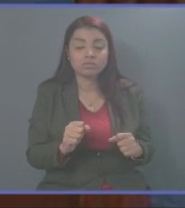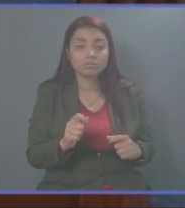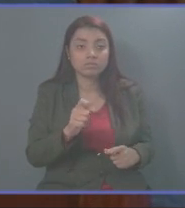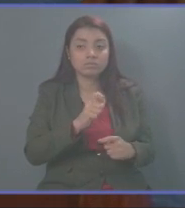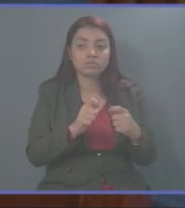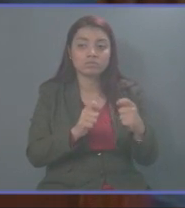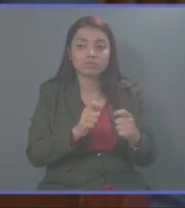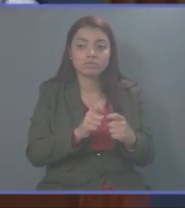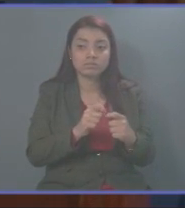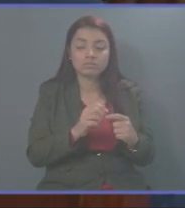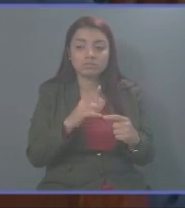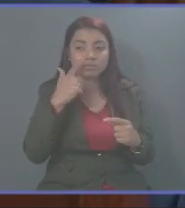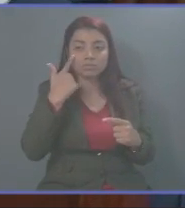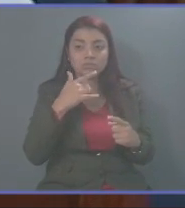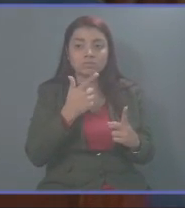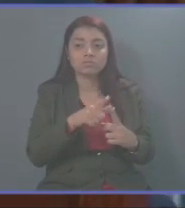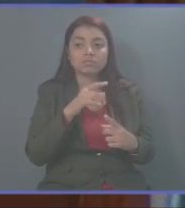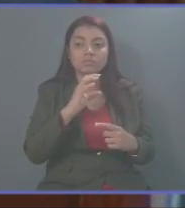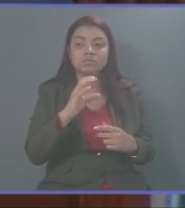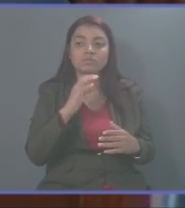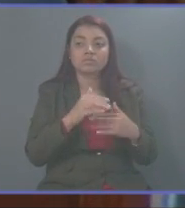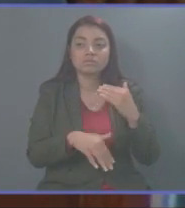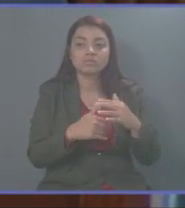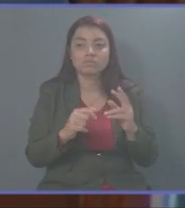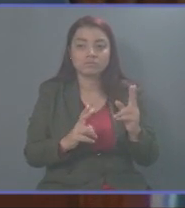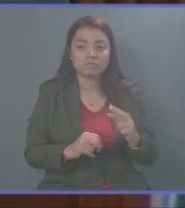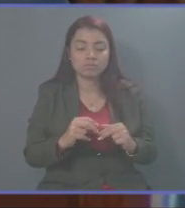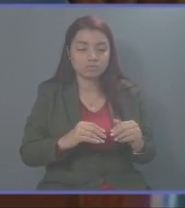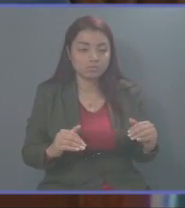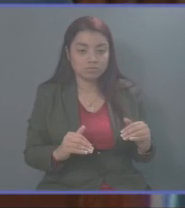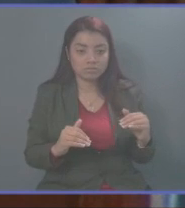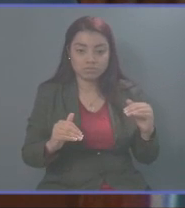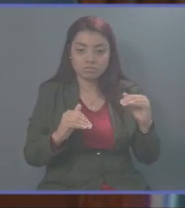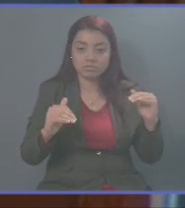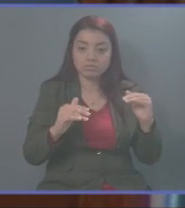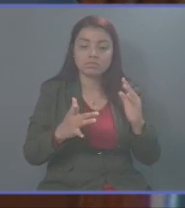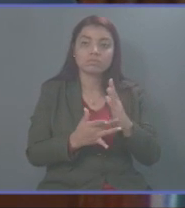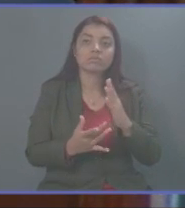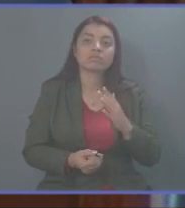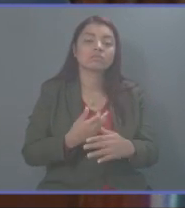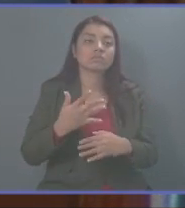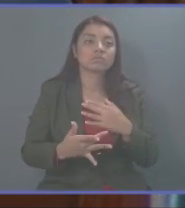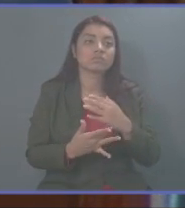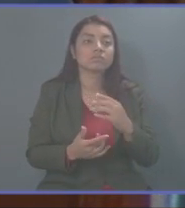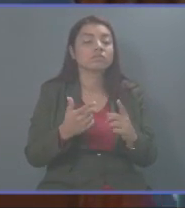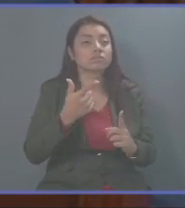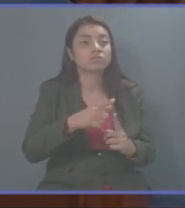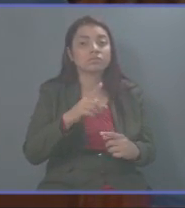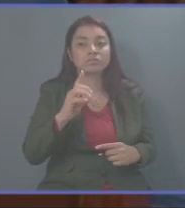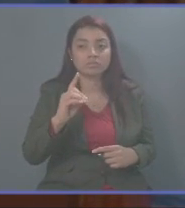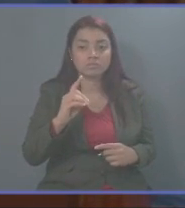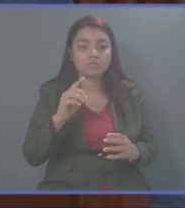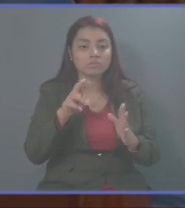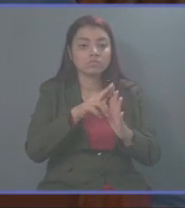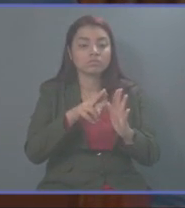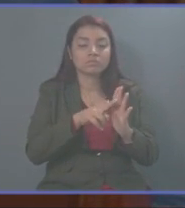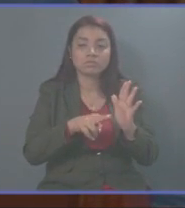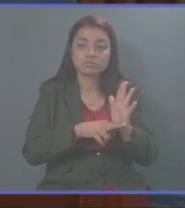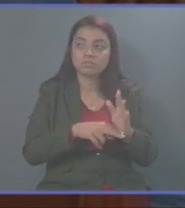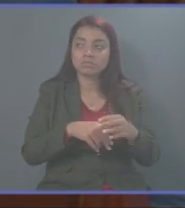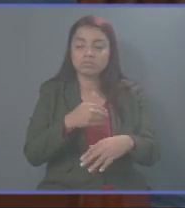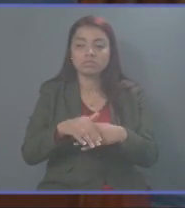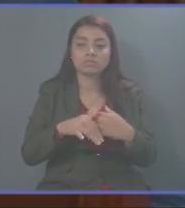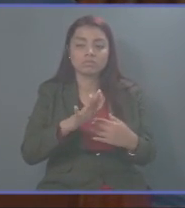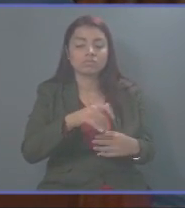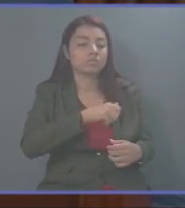y peligroso, literal C, la infraestructura y las tecnologías utilizadas para su gestión, literal D, las normativas relacionadas a su